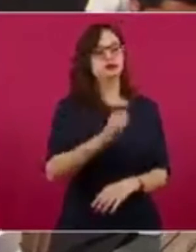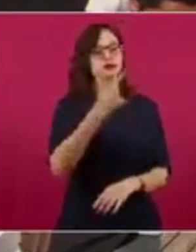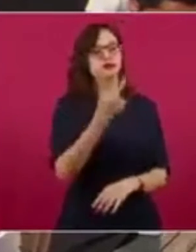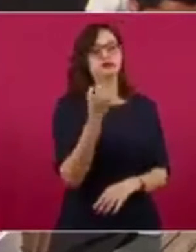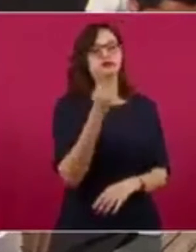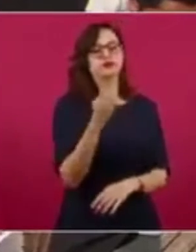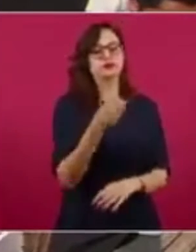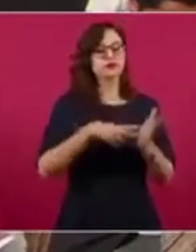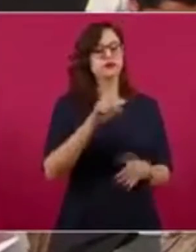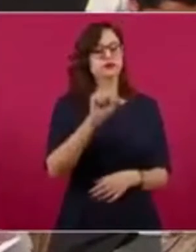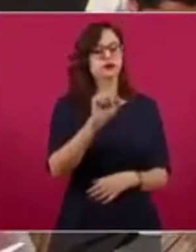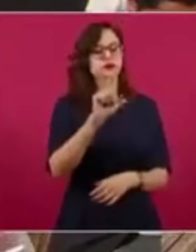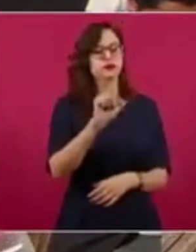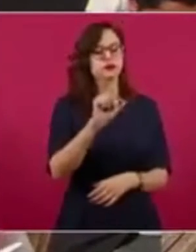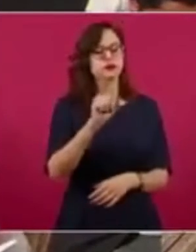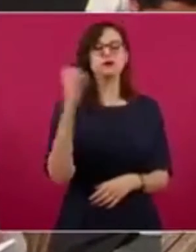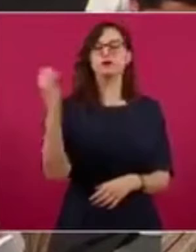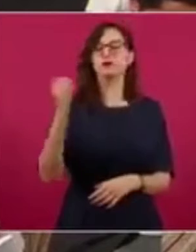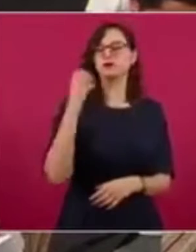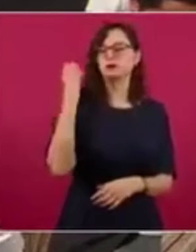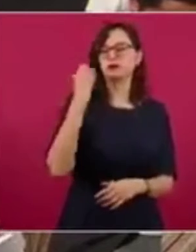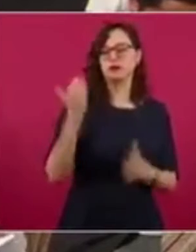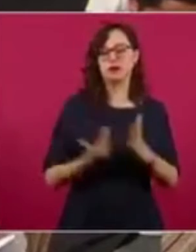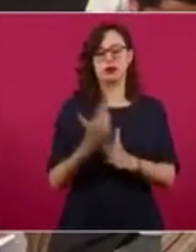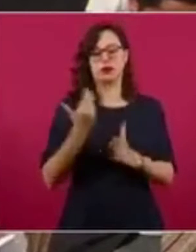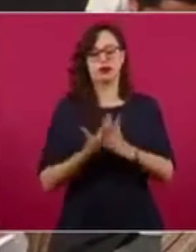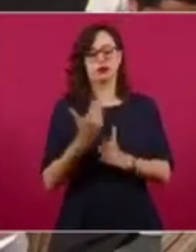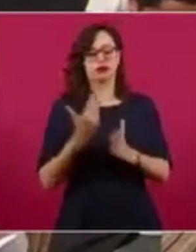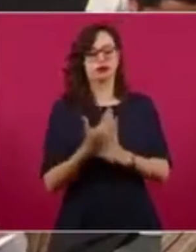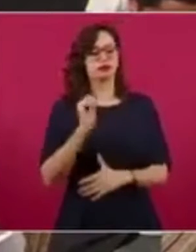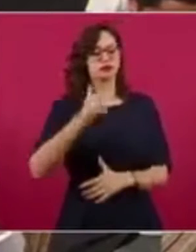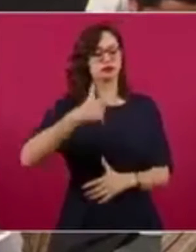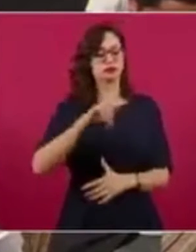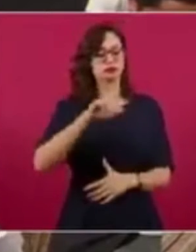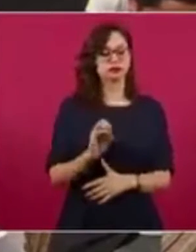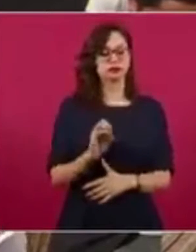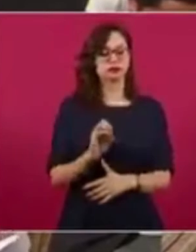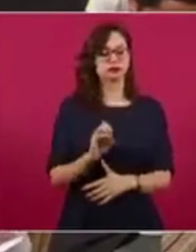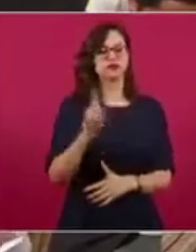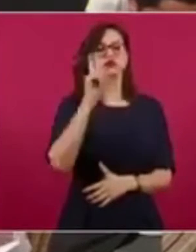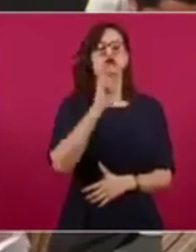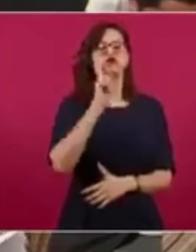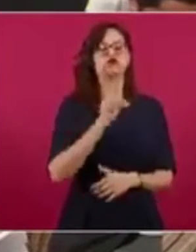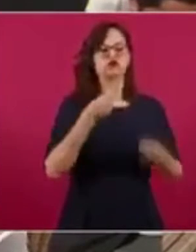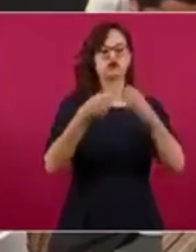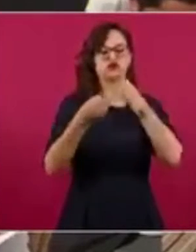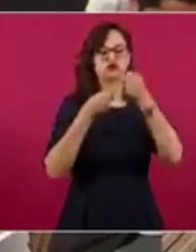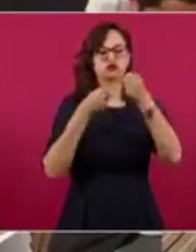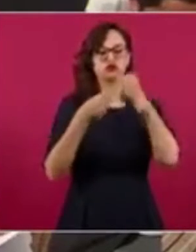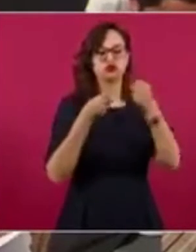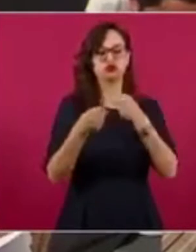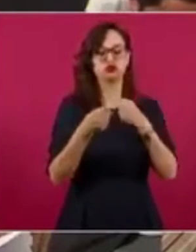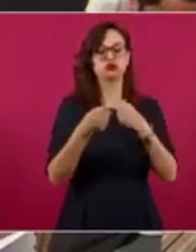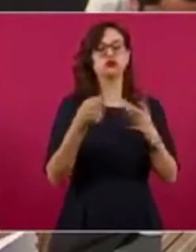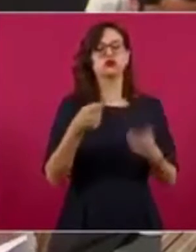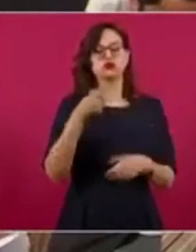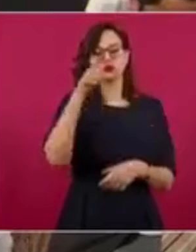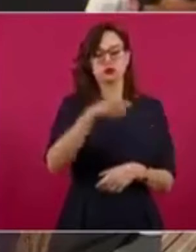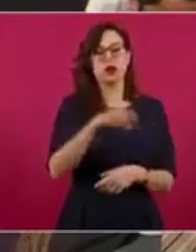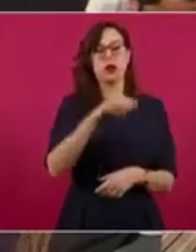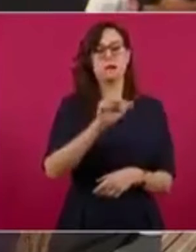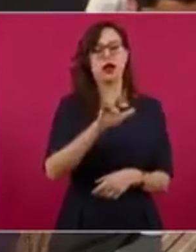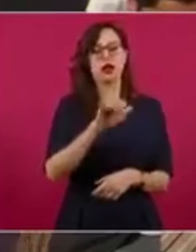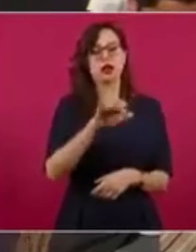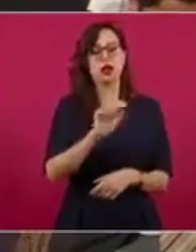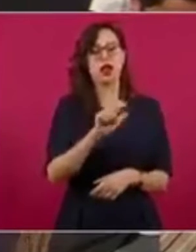de octubre del 2020 en la conferencia matutina del presidente Andrés Manuel López Obrador, la periodista de la grillotina política María